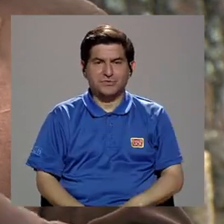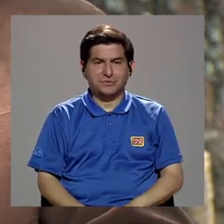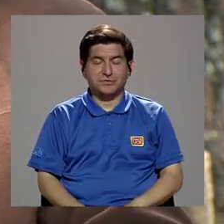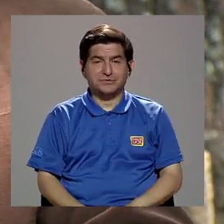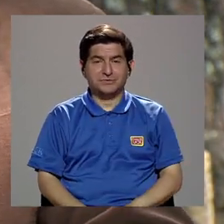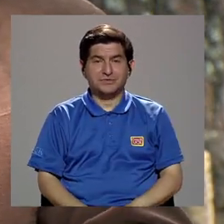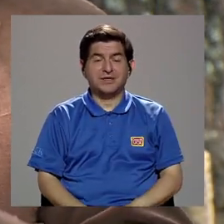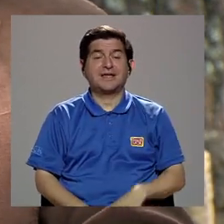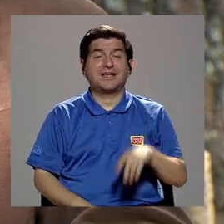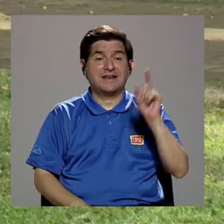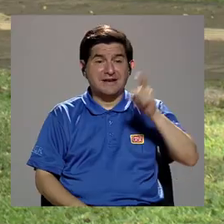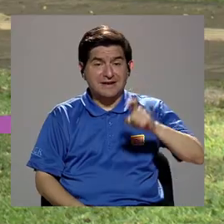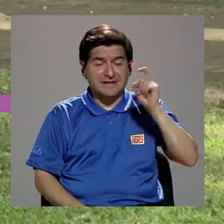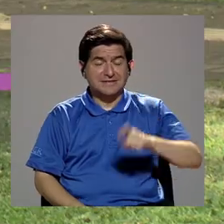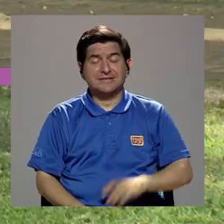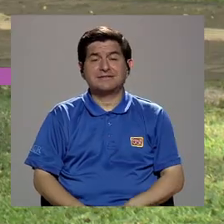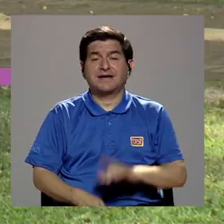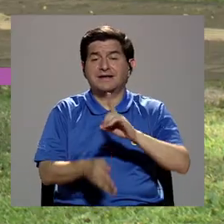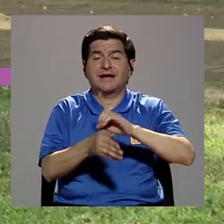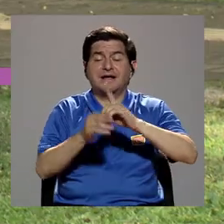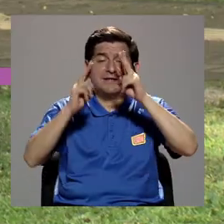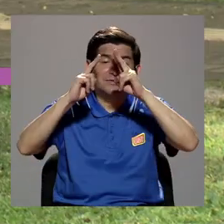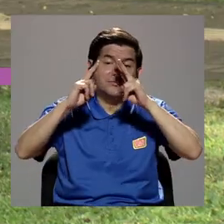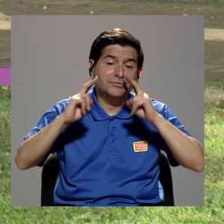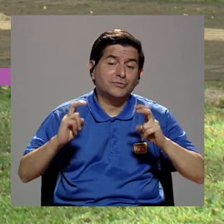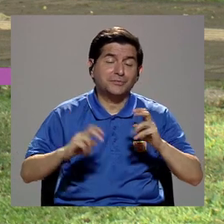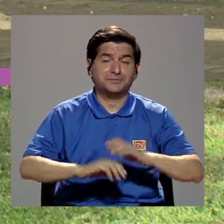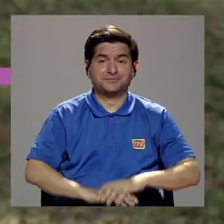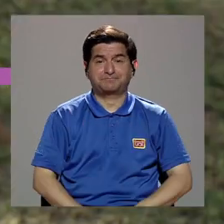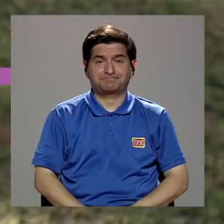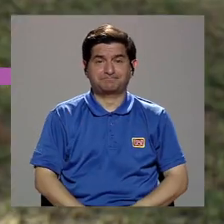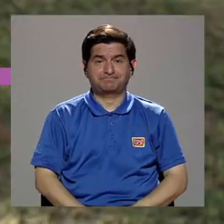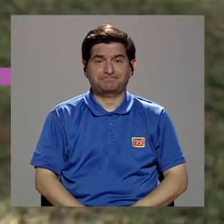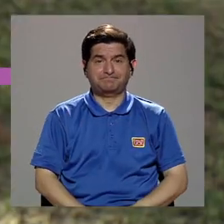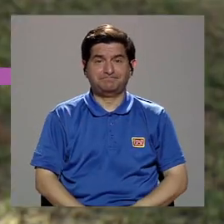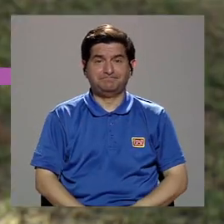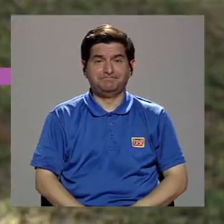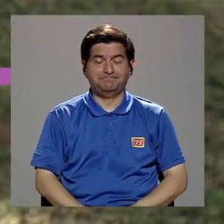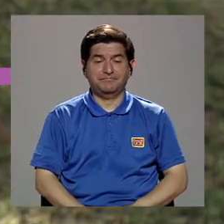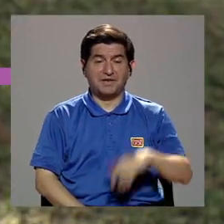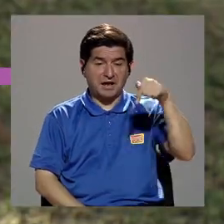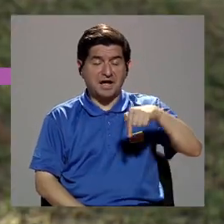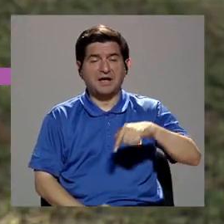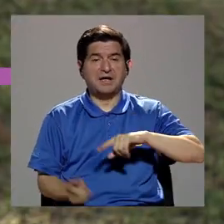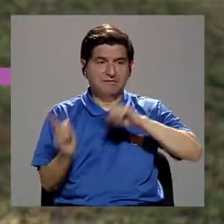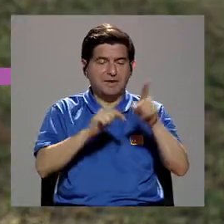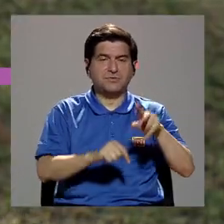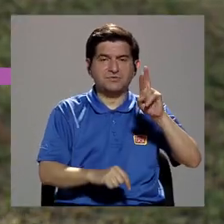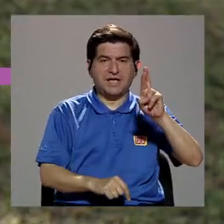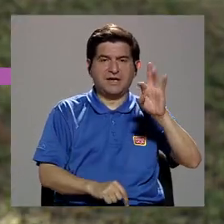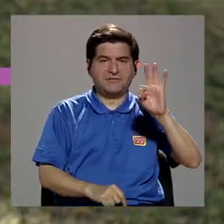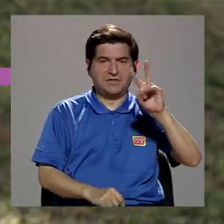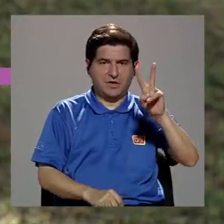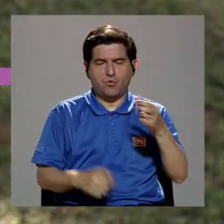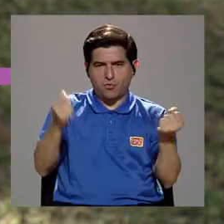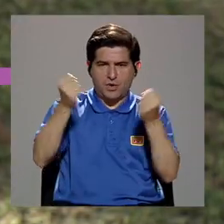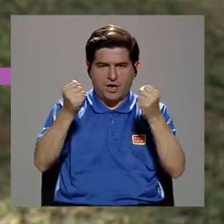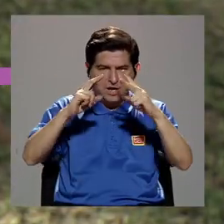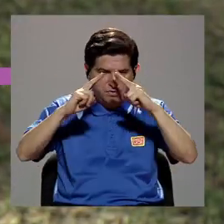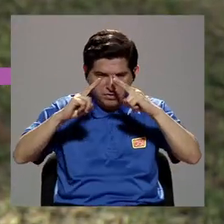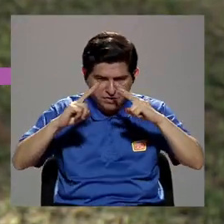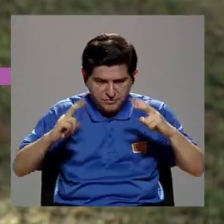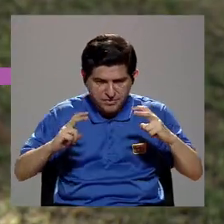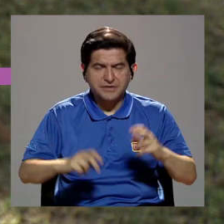como personas ir a que nos den una chequeadita, ¿verdad? Aquí nos obligan a ir al RETEVE para tomar decisiones